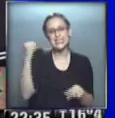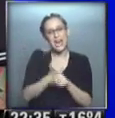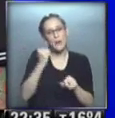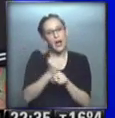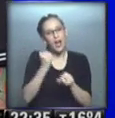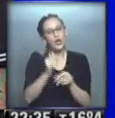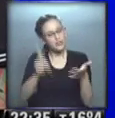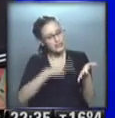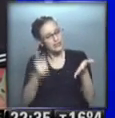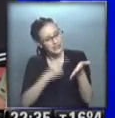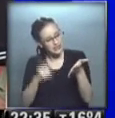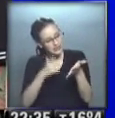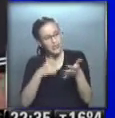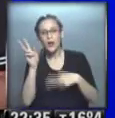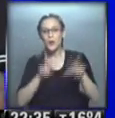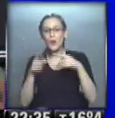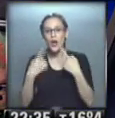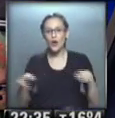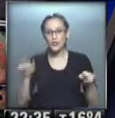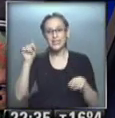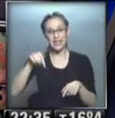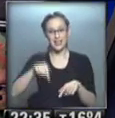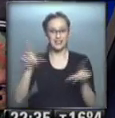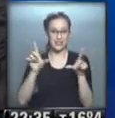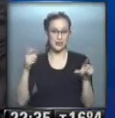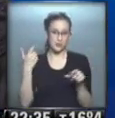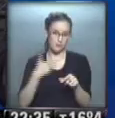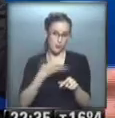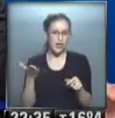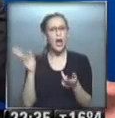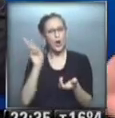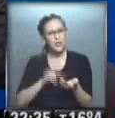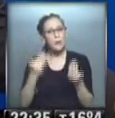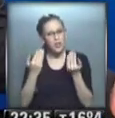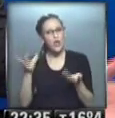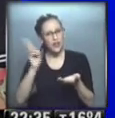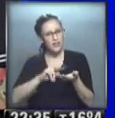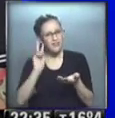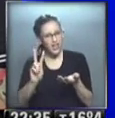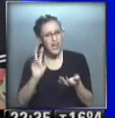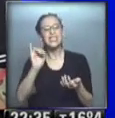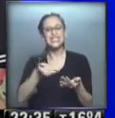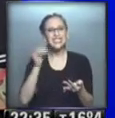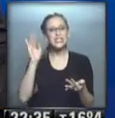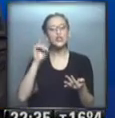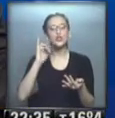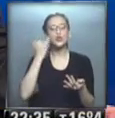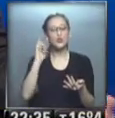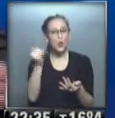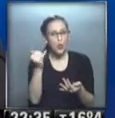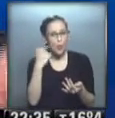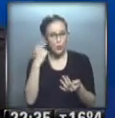seguir encontrando estas cosas aquí. Maravilloso. Para volver a verlo se puede volver a ver después. Sí, se sube en Facebook, Facebook, en YouTube. Estén